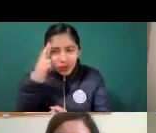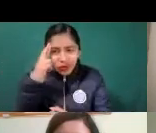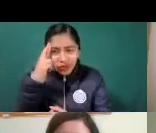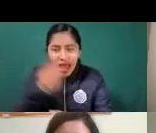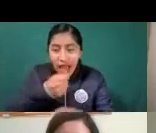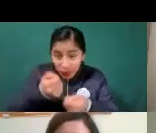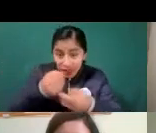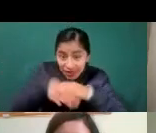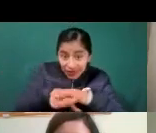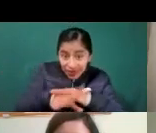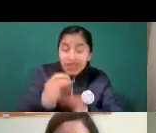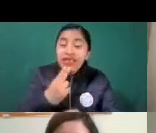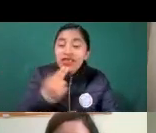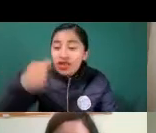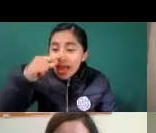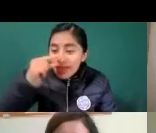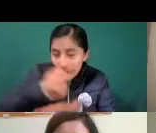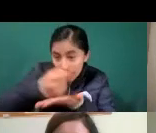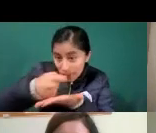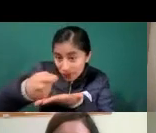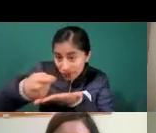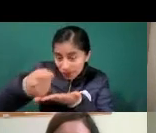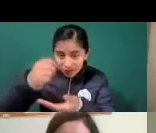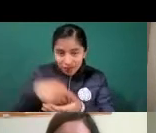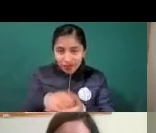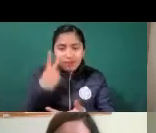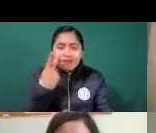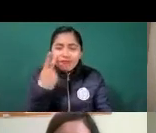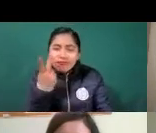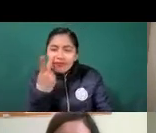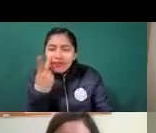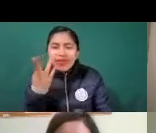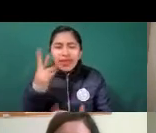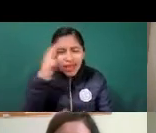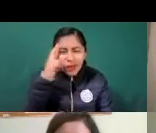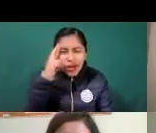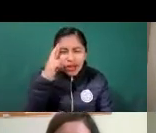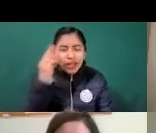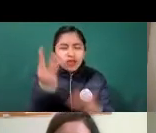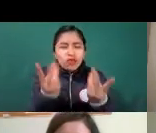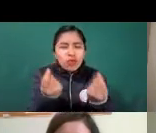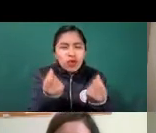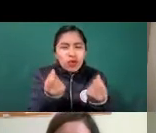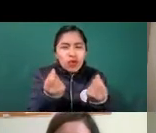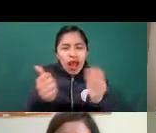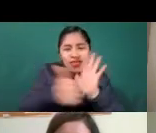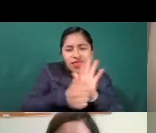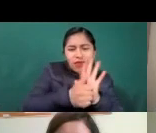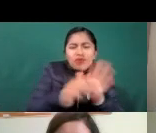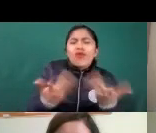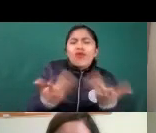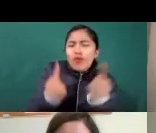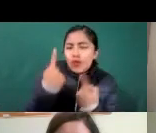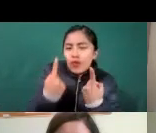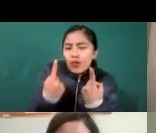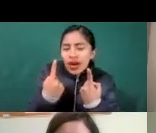micrófonos para poder decirnos, a ver, alguna respuesta. ¿Qué artículo explica sobre, sobre la participación activa